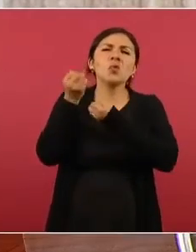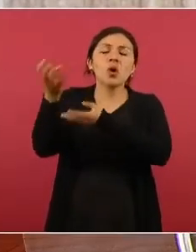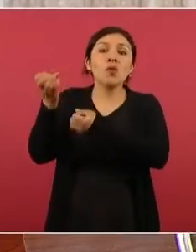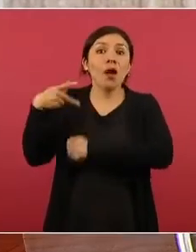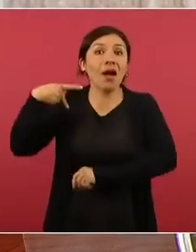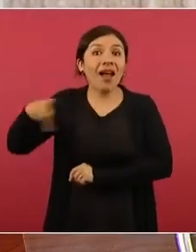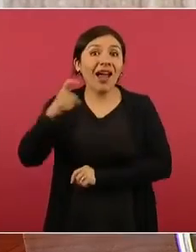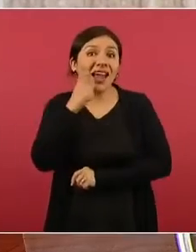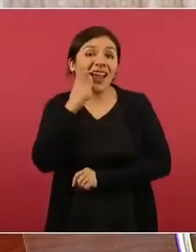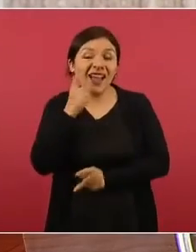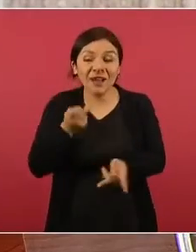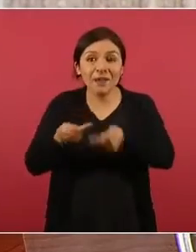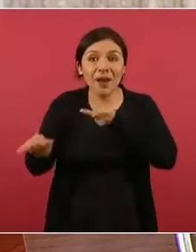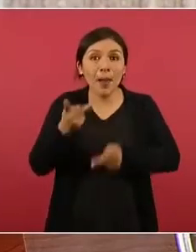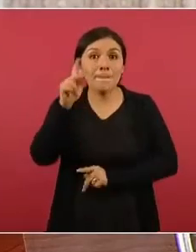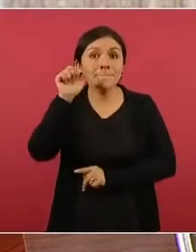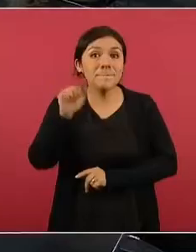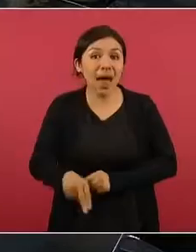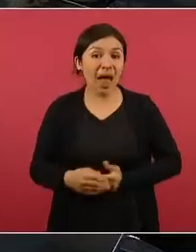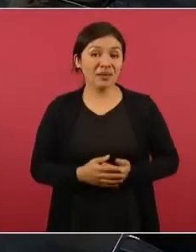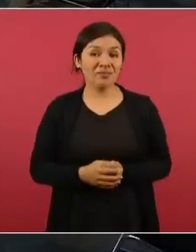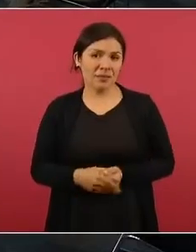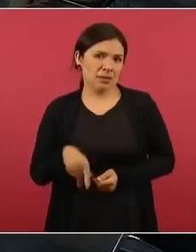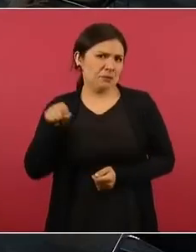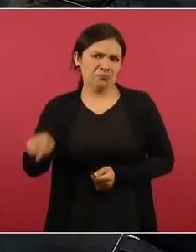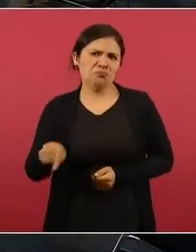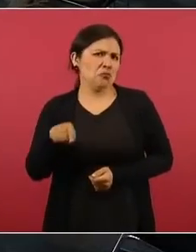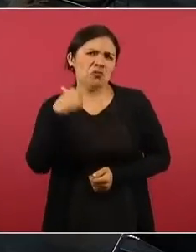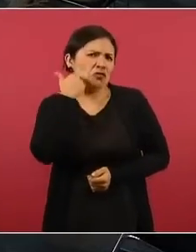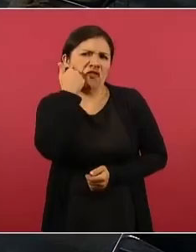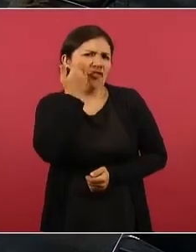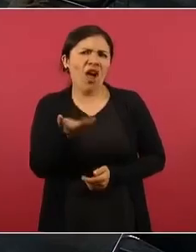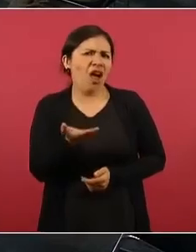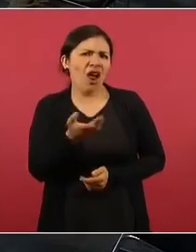PAN. Pues si nacieron para oponerse a la